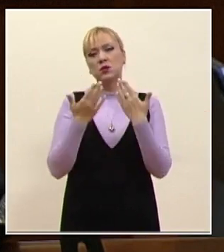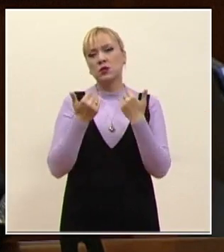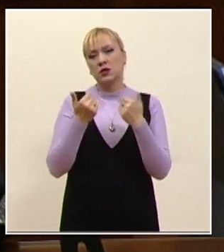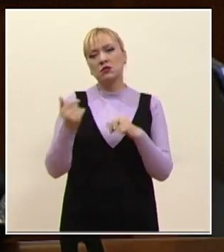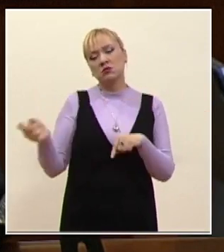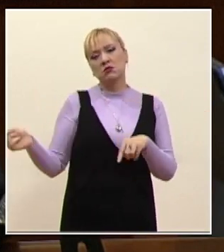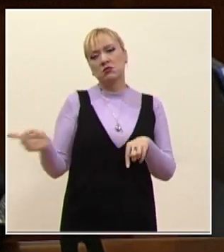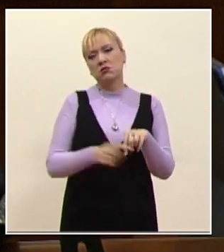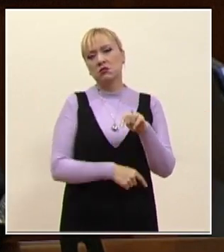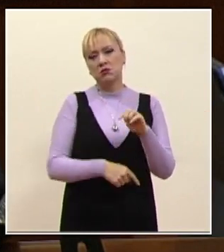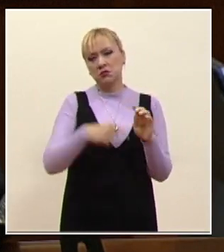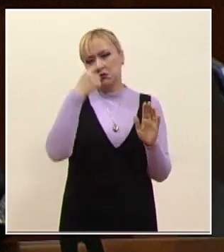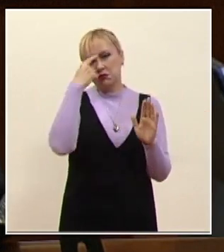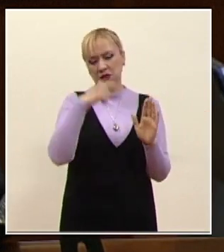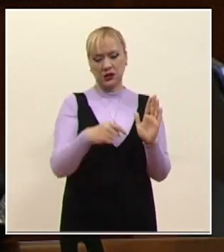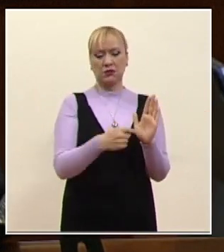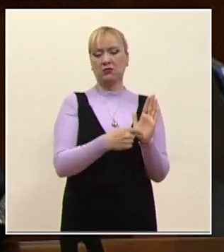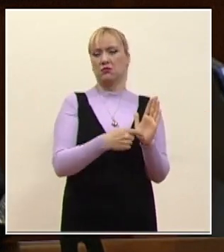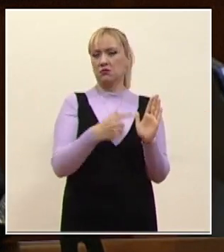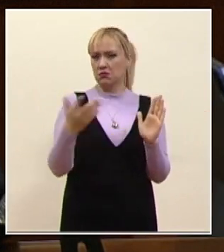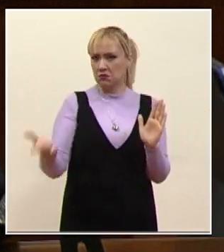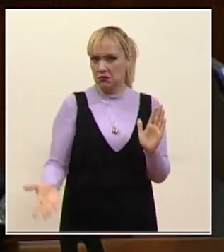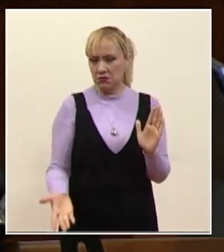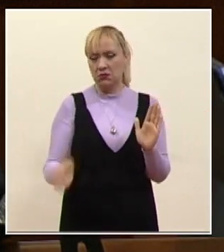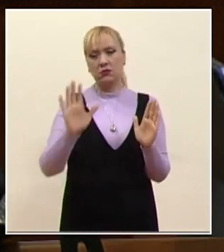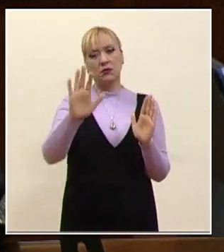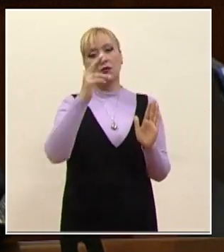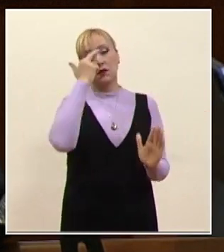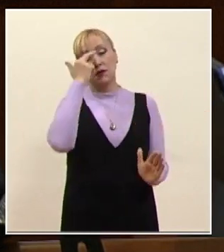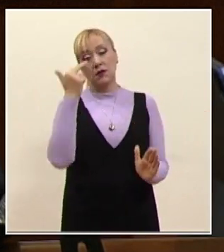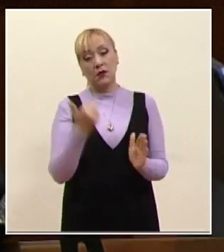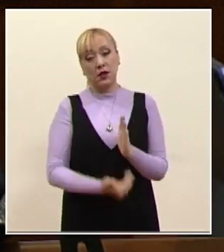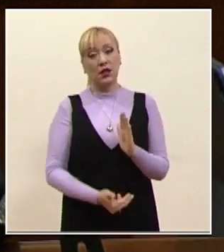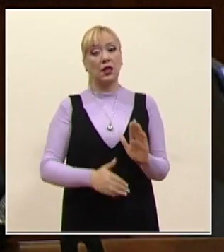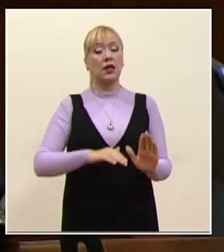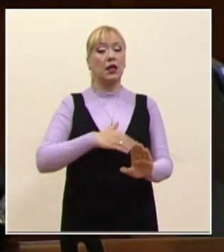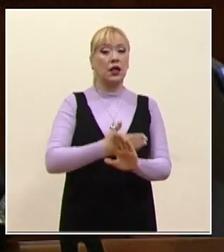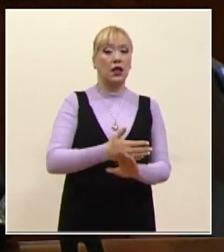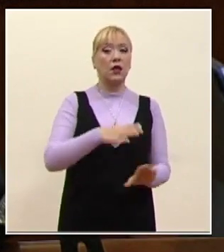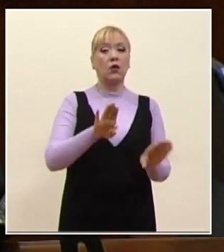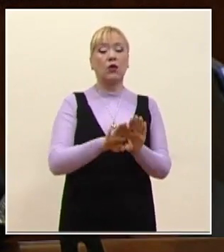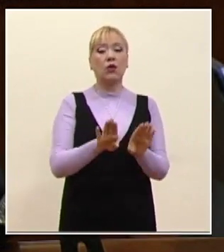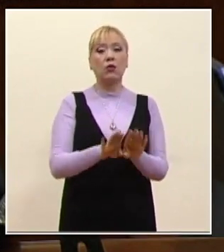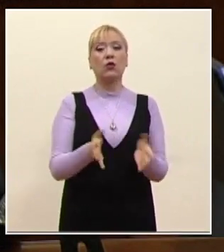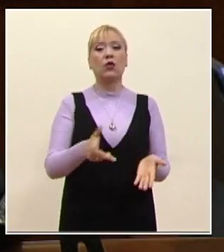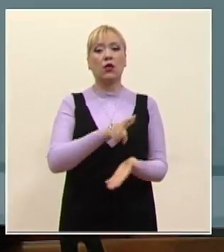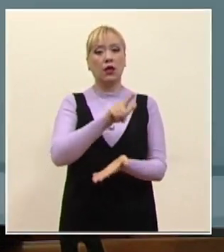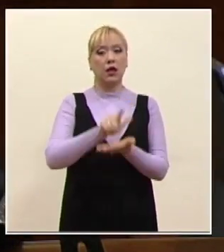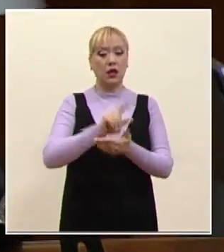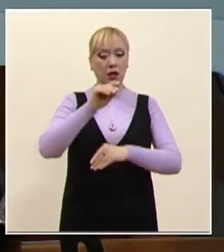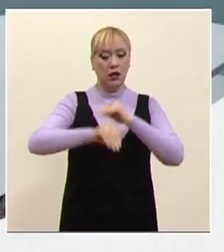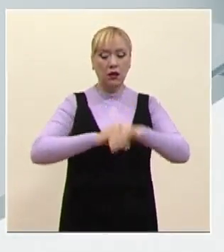invalidez relativos a que hay violaciones invalidantes al proceso legislativo.